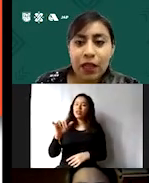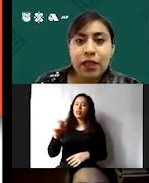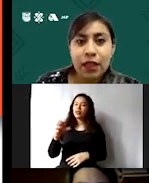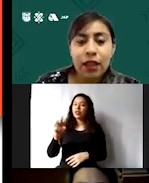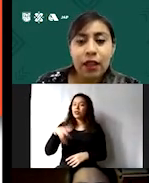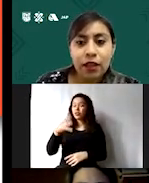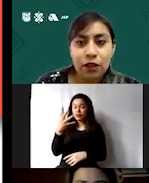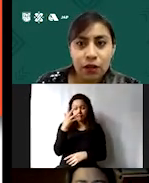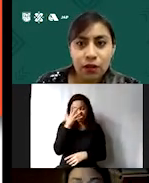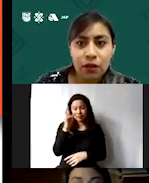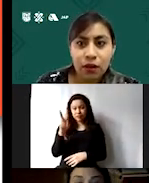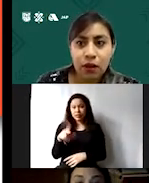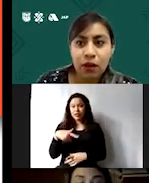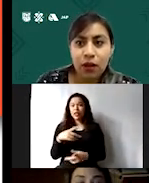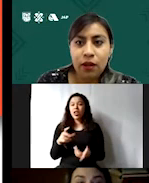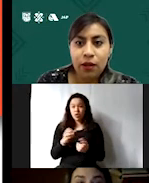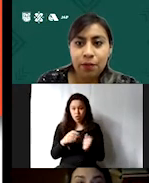pero siguen en edición.